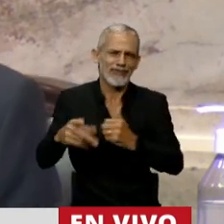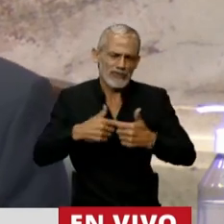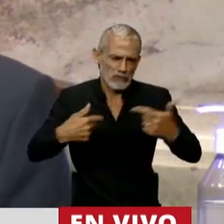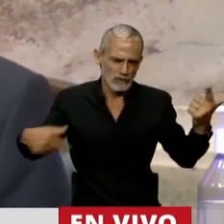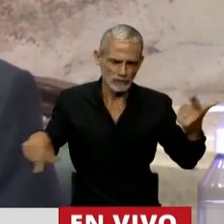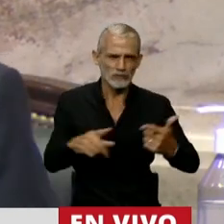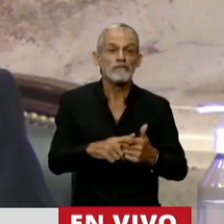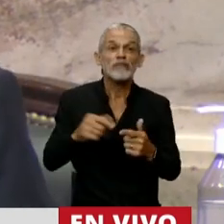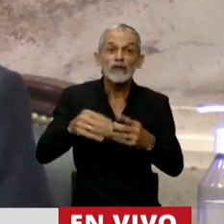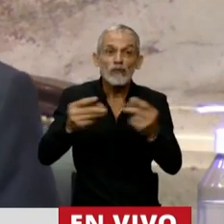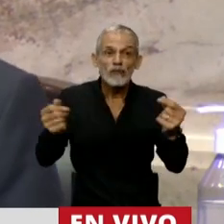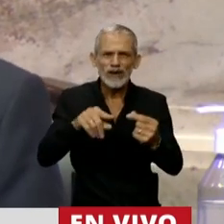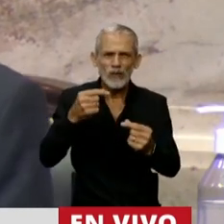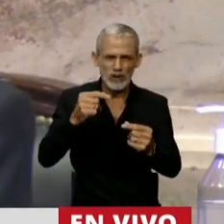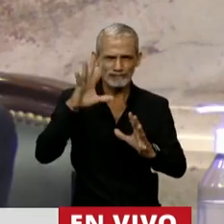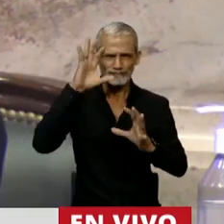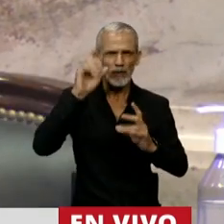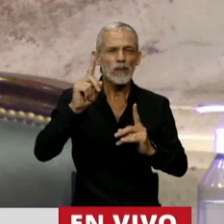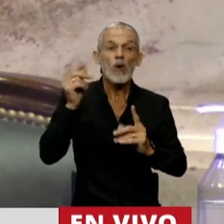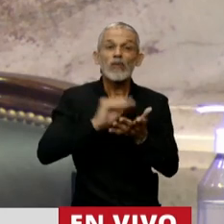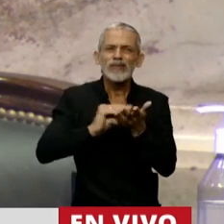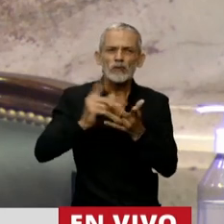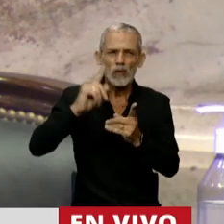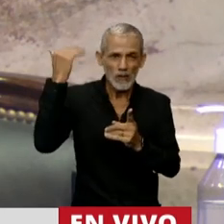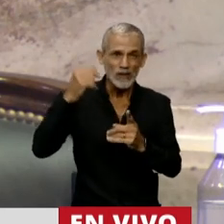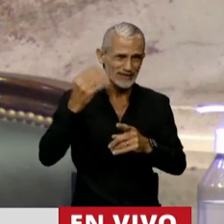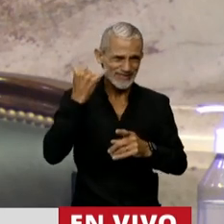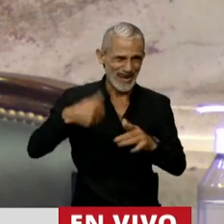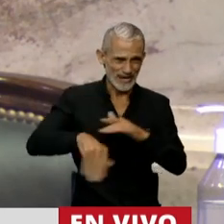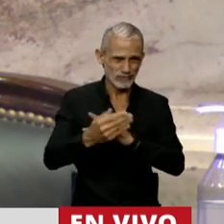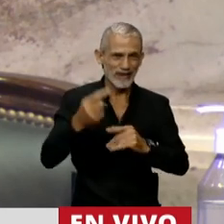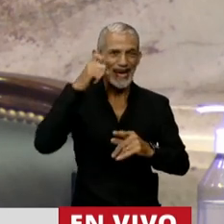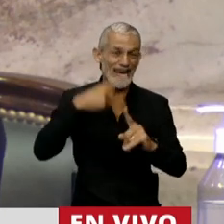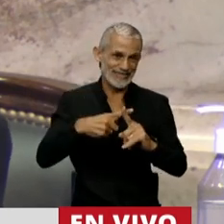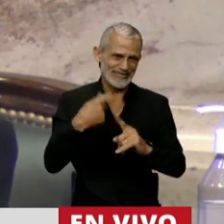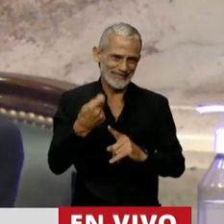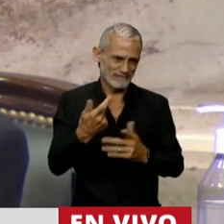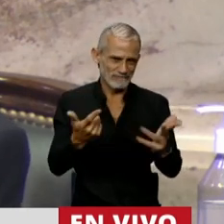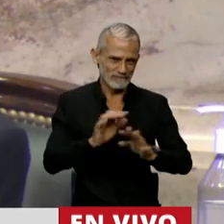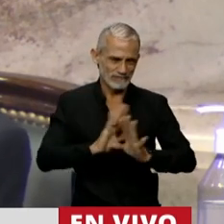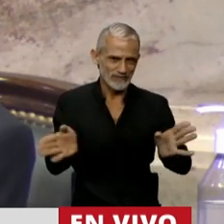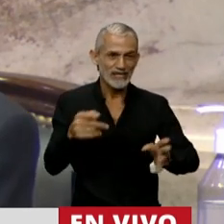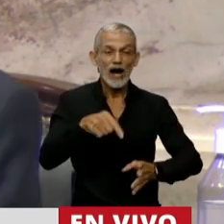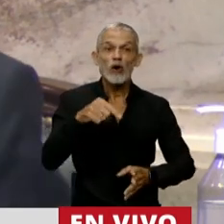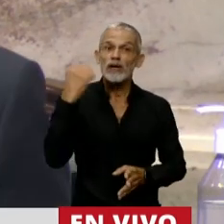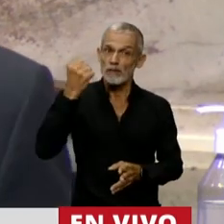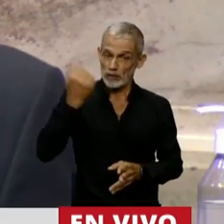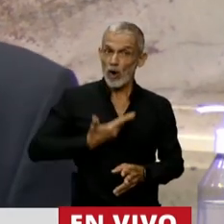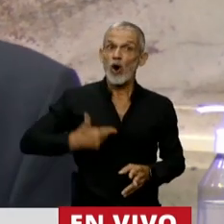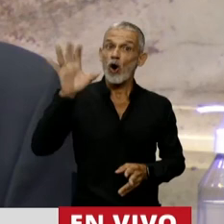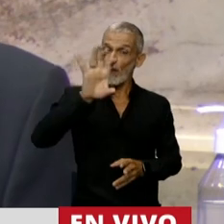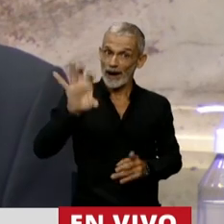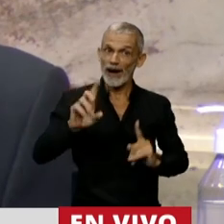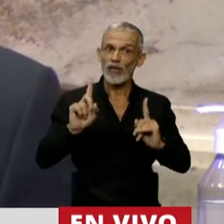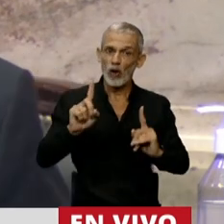termino recordando a un diputado mandato cumplido, hoy importante gobernador de una de